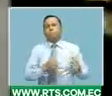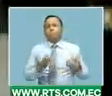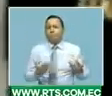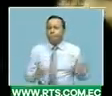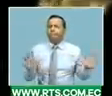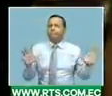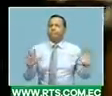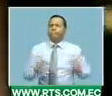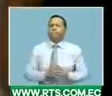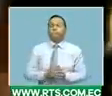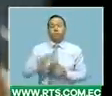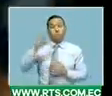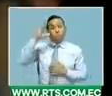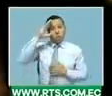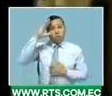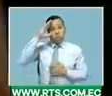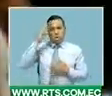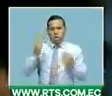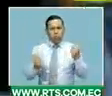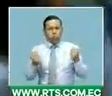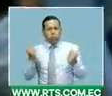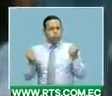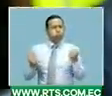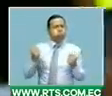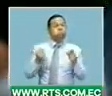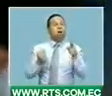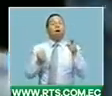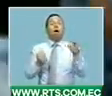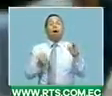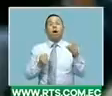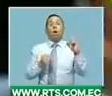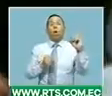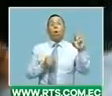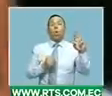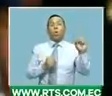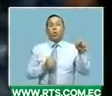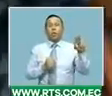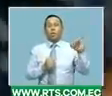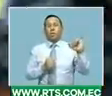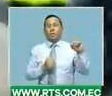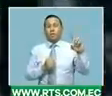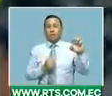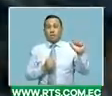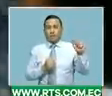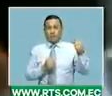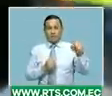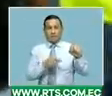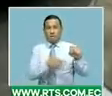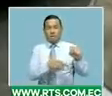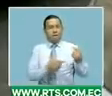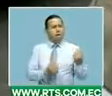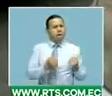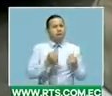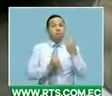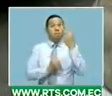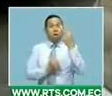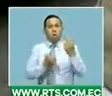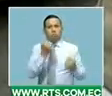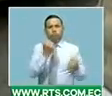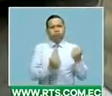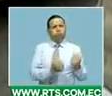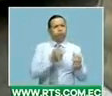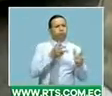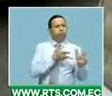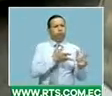la policía los interceptó en la Ciudadela Las Orquídeas. Se movilizaban en dos carros alquilados, por los